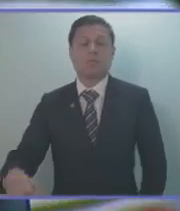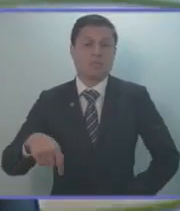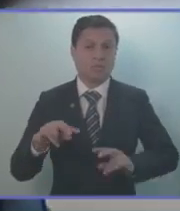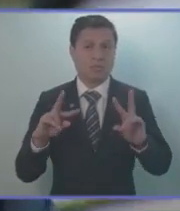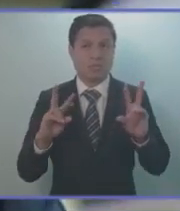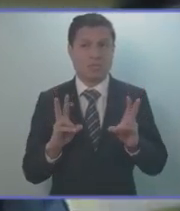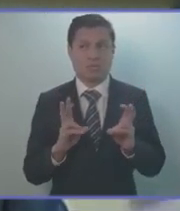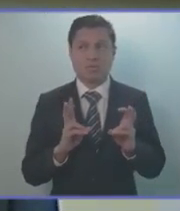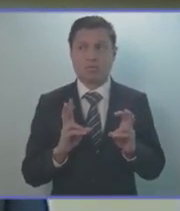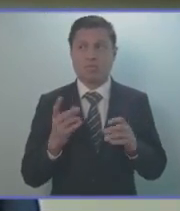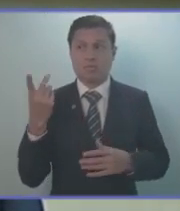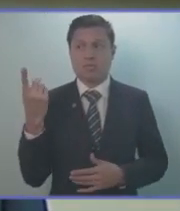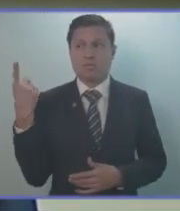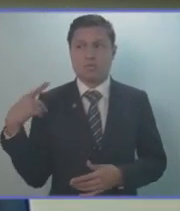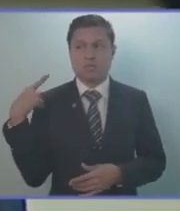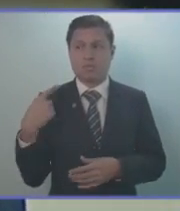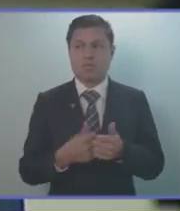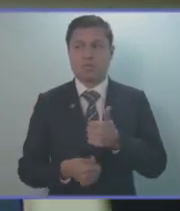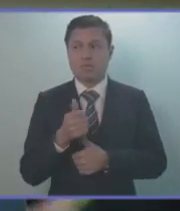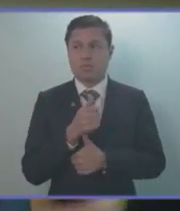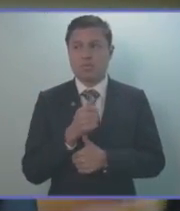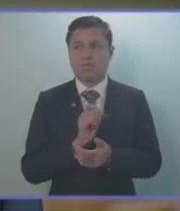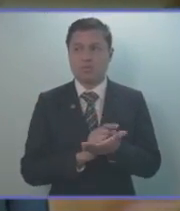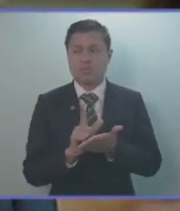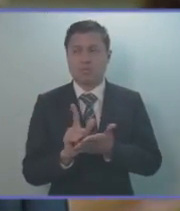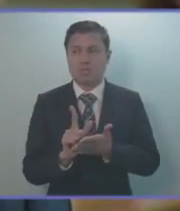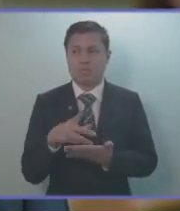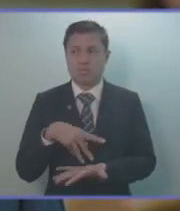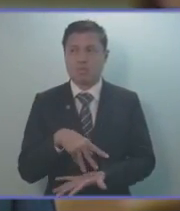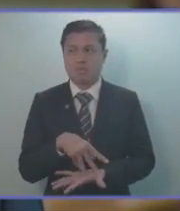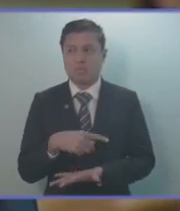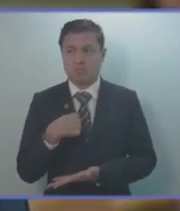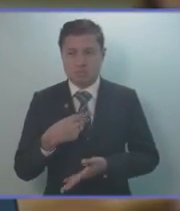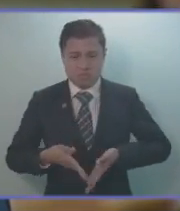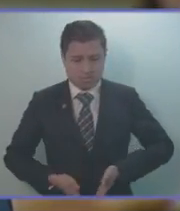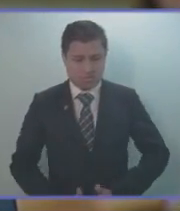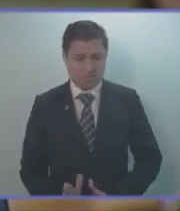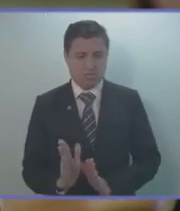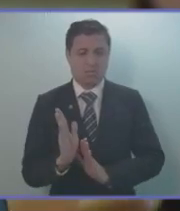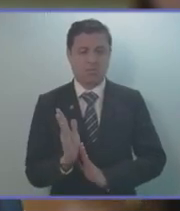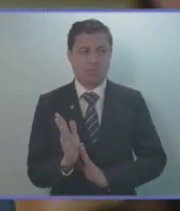Respecto al director de la institución del pueblo donde yo nací,